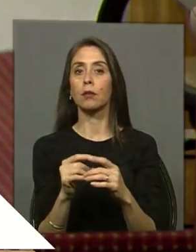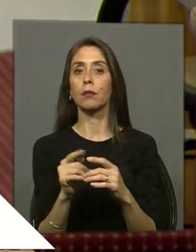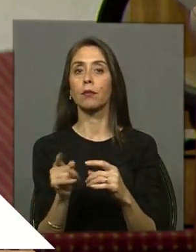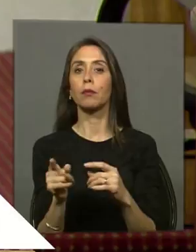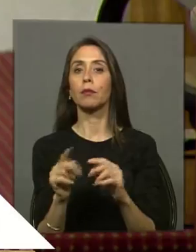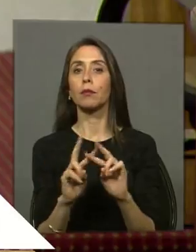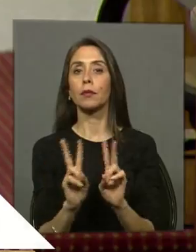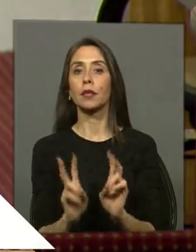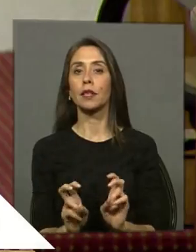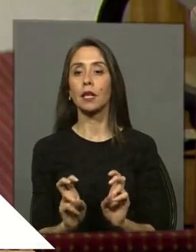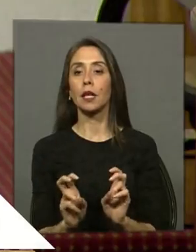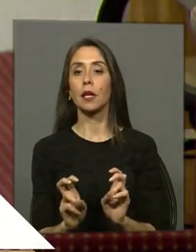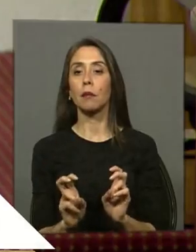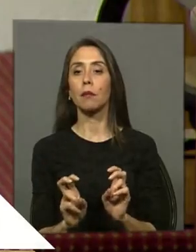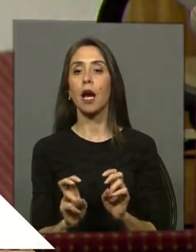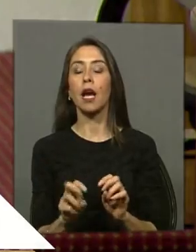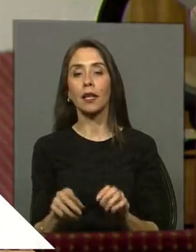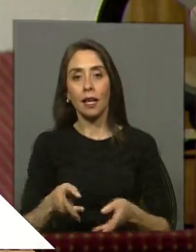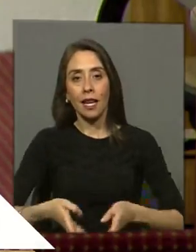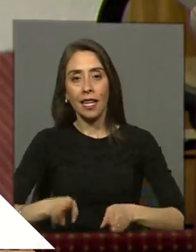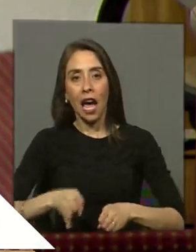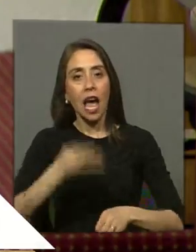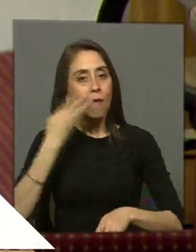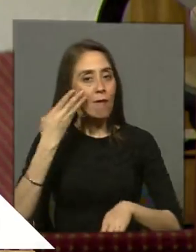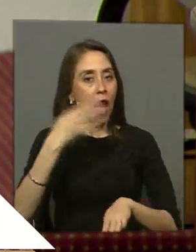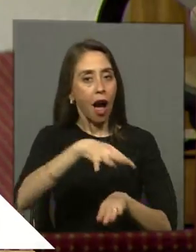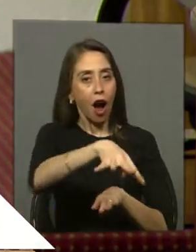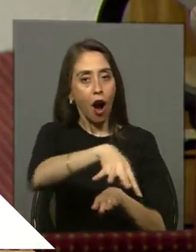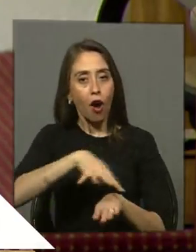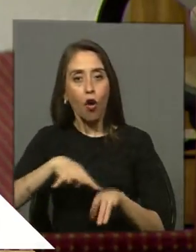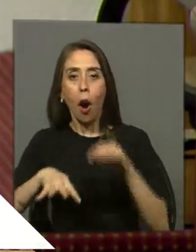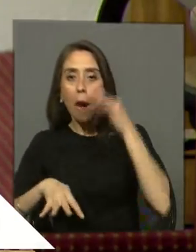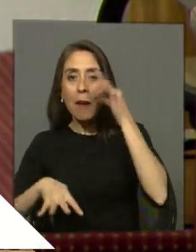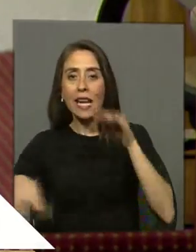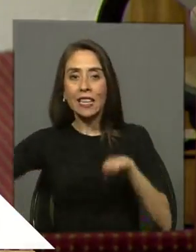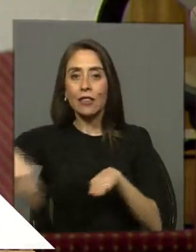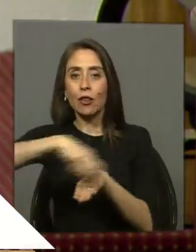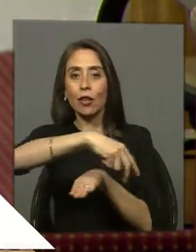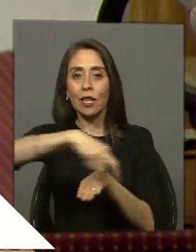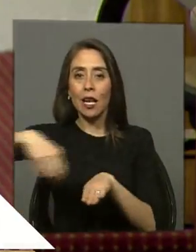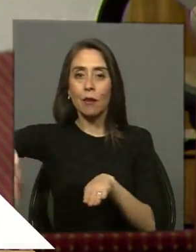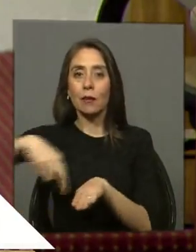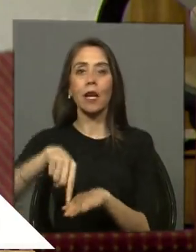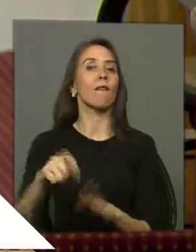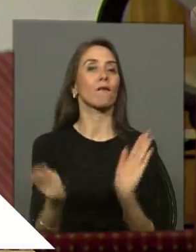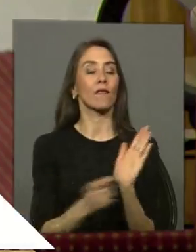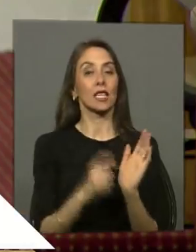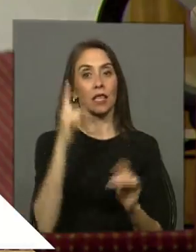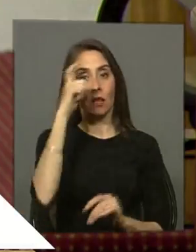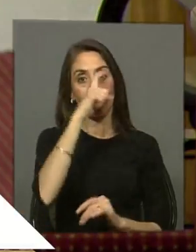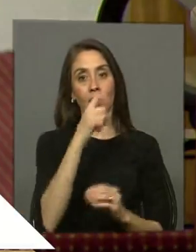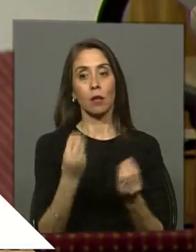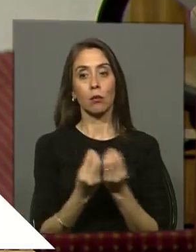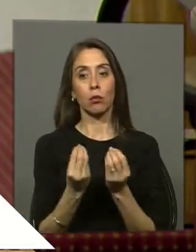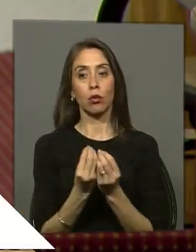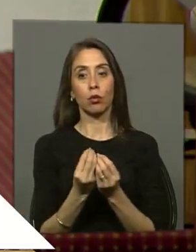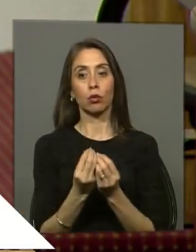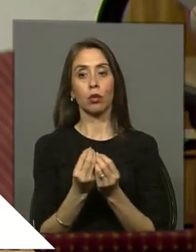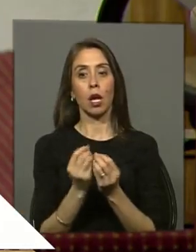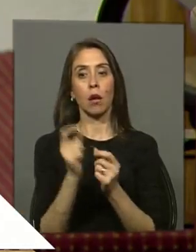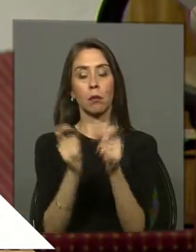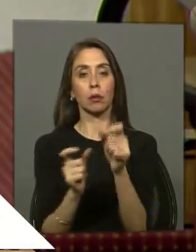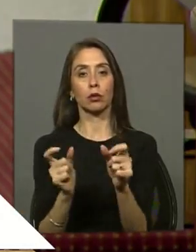con el tema de los pasos de cebra particularmente estamos en unas fechas complejas donde hay mucho tráfico de